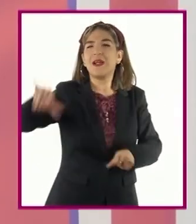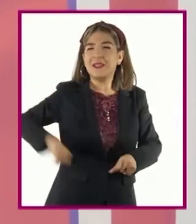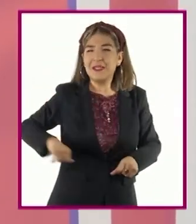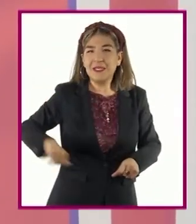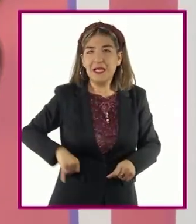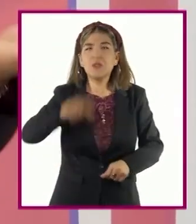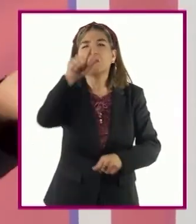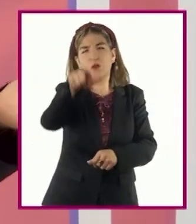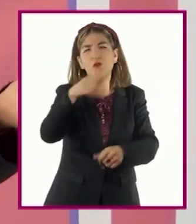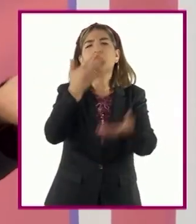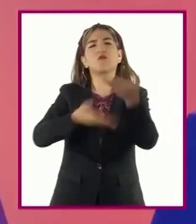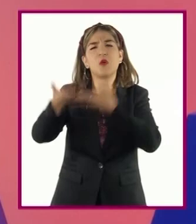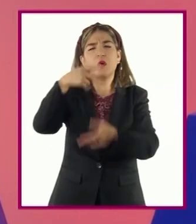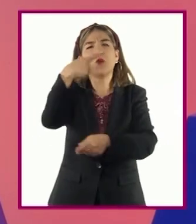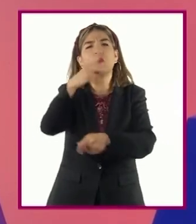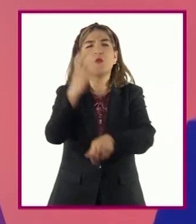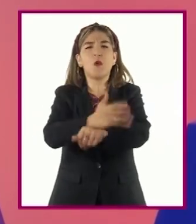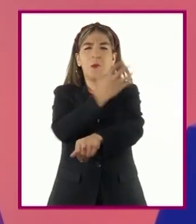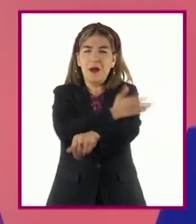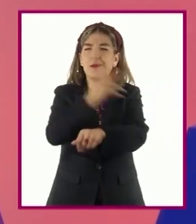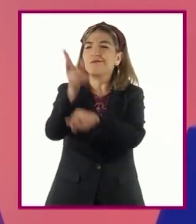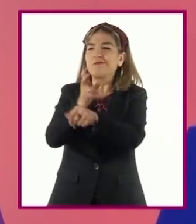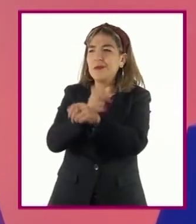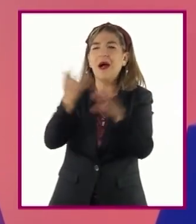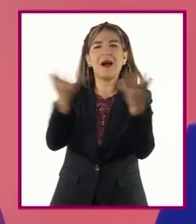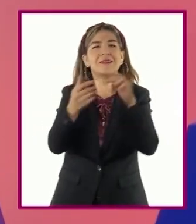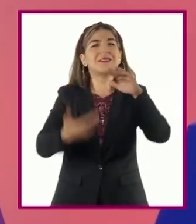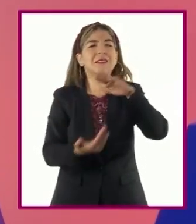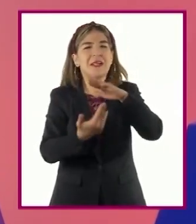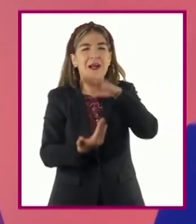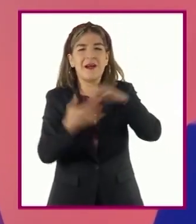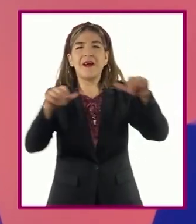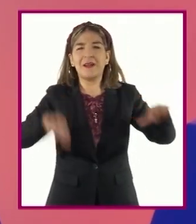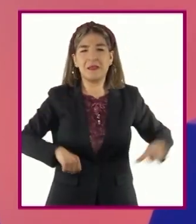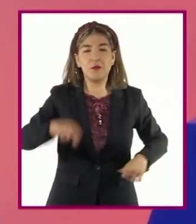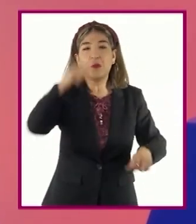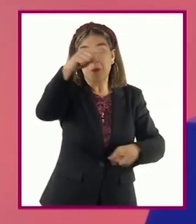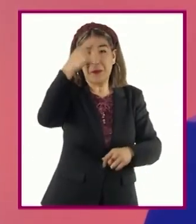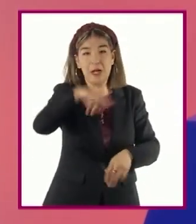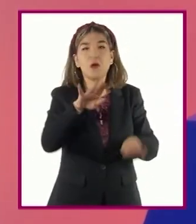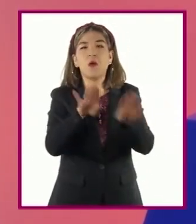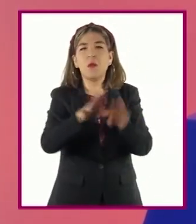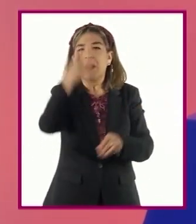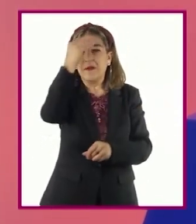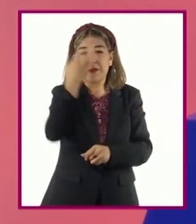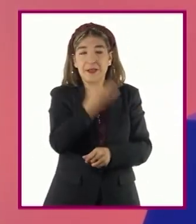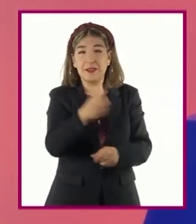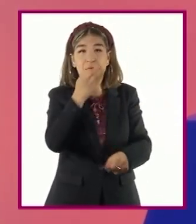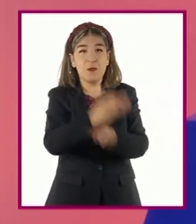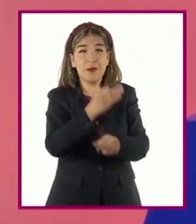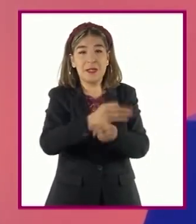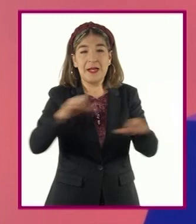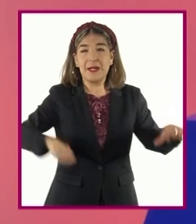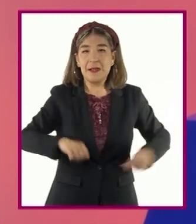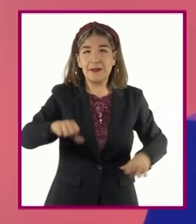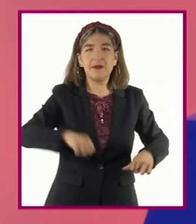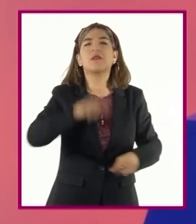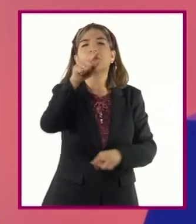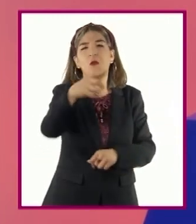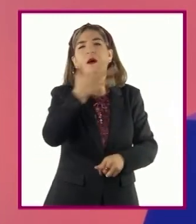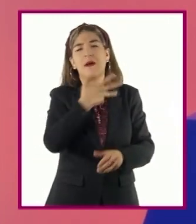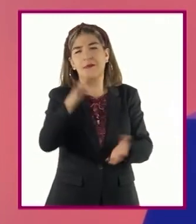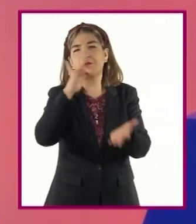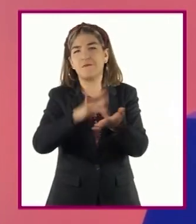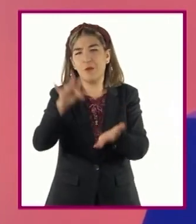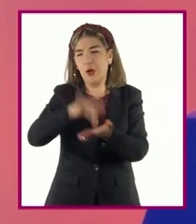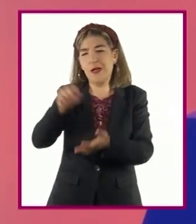invitando a sus compañeros o familiares. Recuerden que para apoyarse y reforzar el conocimiento de lo trabajado en la sesión, cuentan con el apoyo